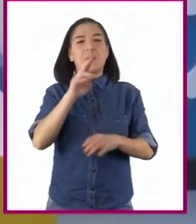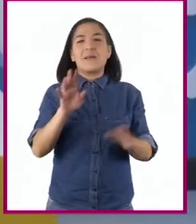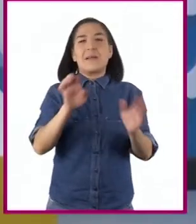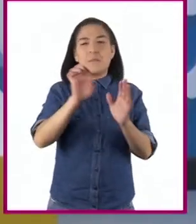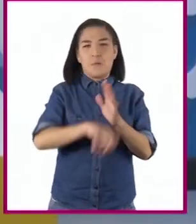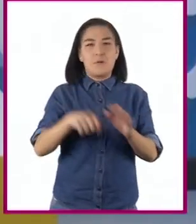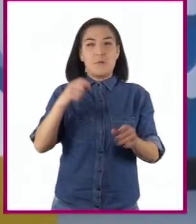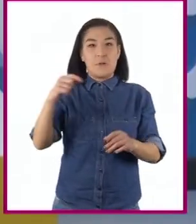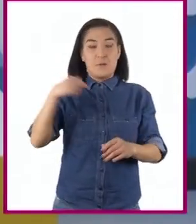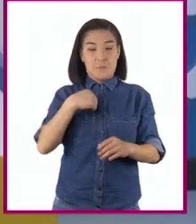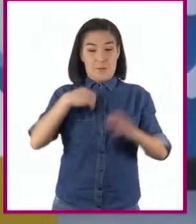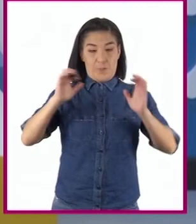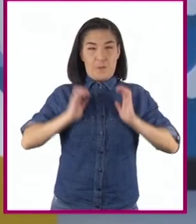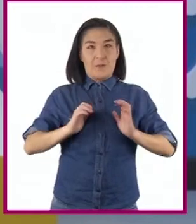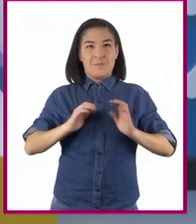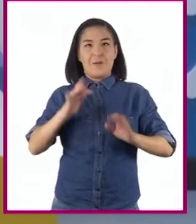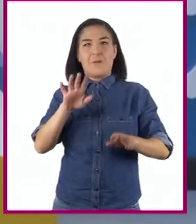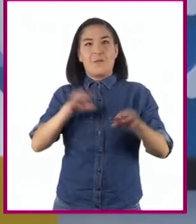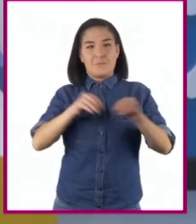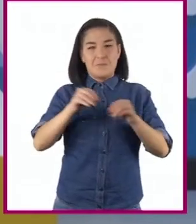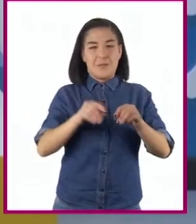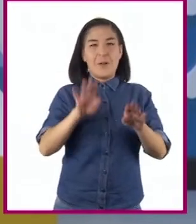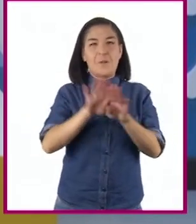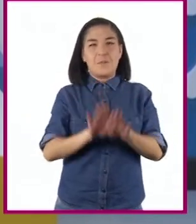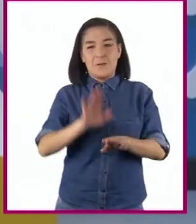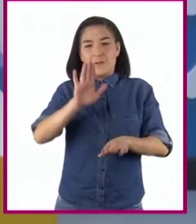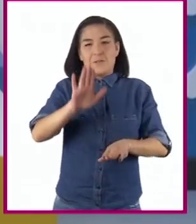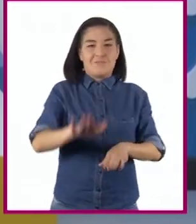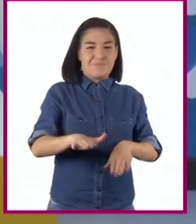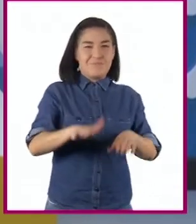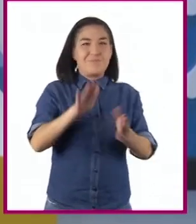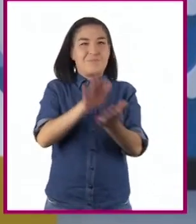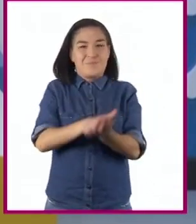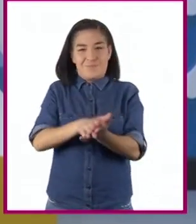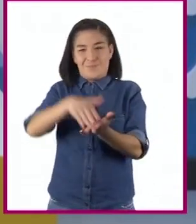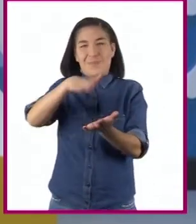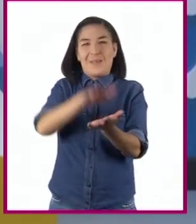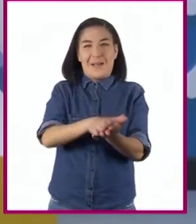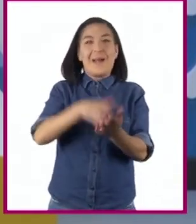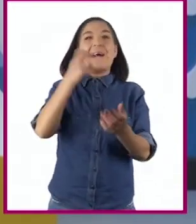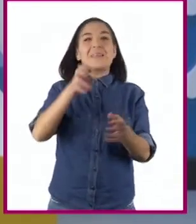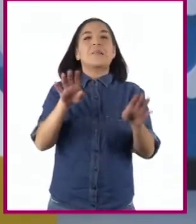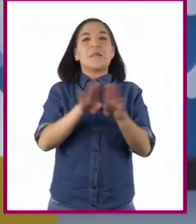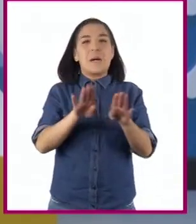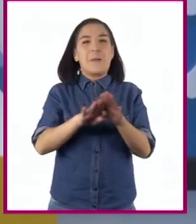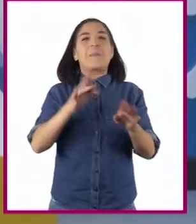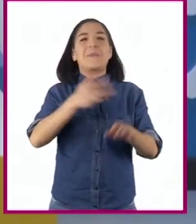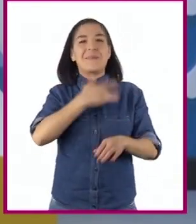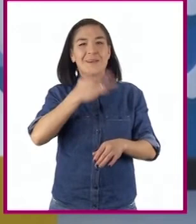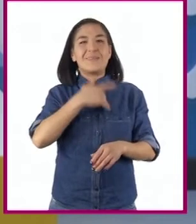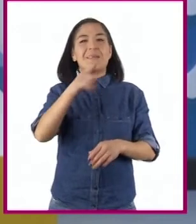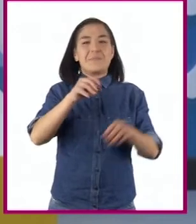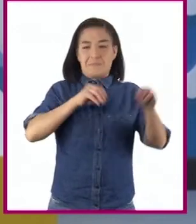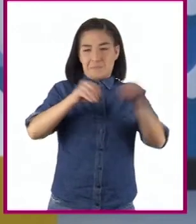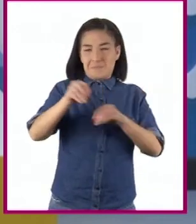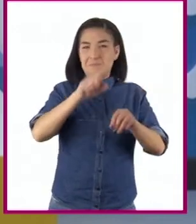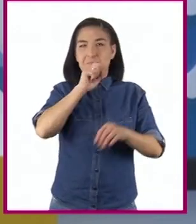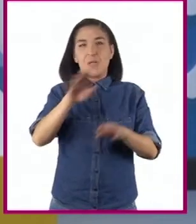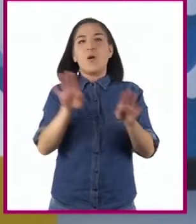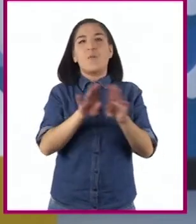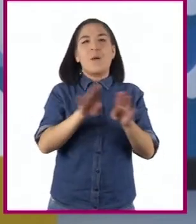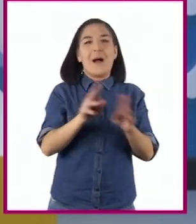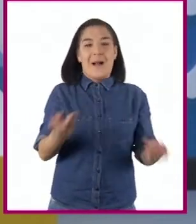mientras nuestro cuerpo avanza. Y eso es porque las fuerzas que interactúan con nuestro pie son de igual magnitud y dirección, pero en